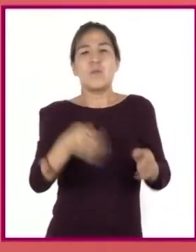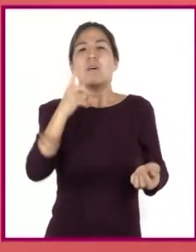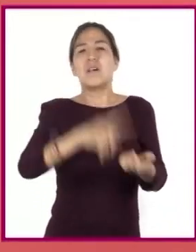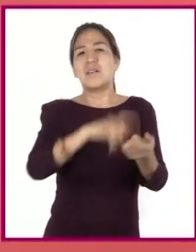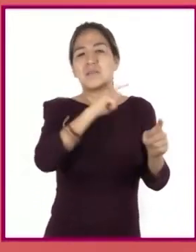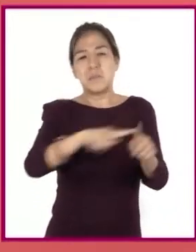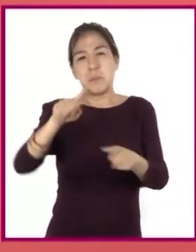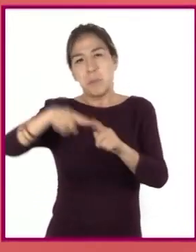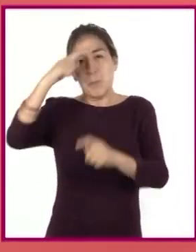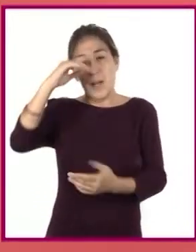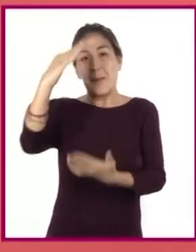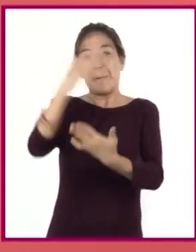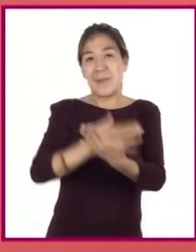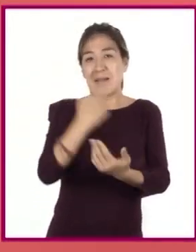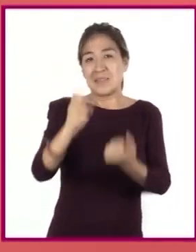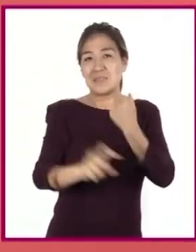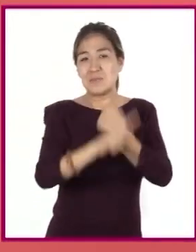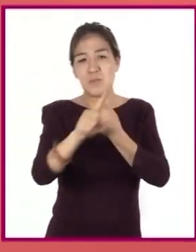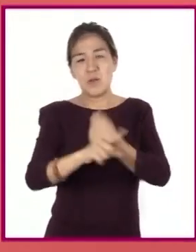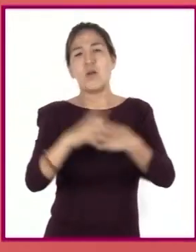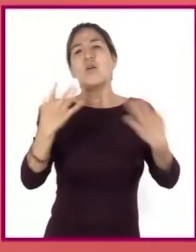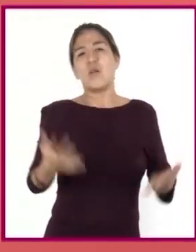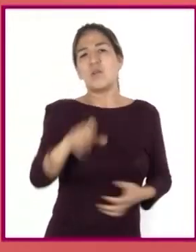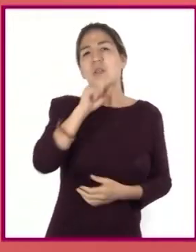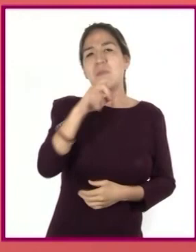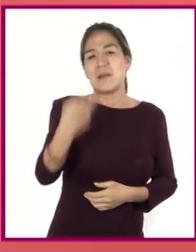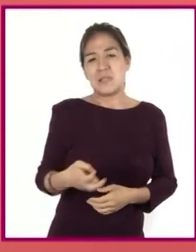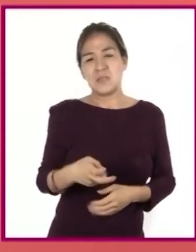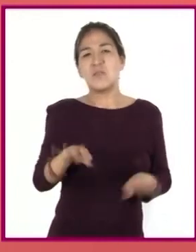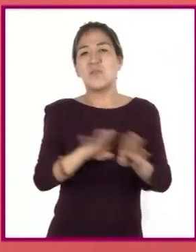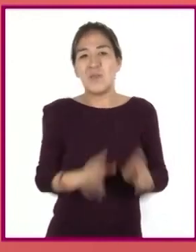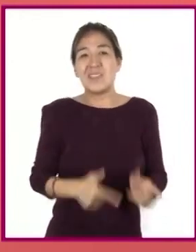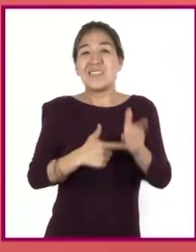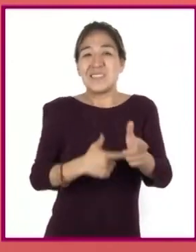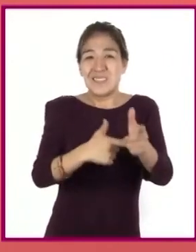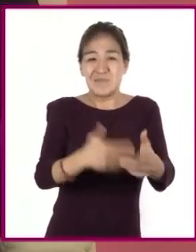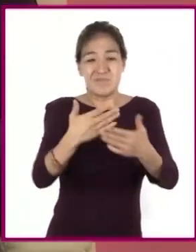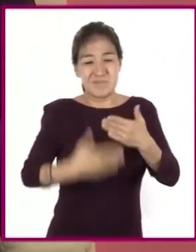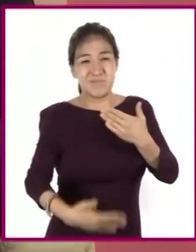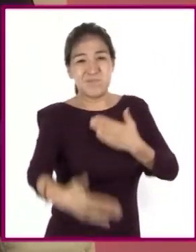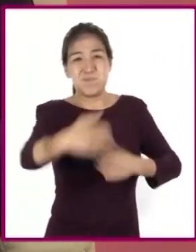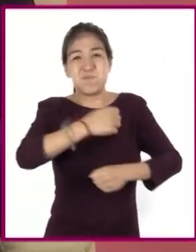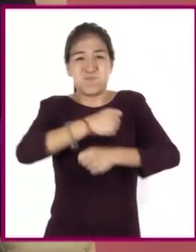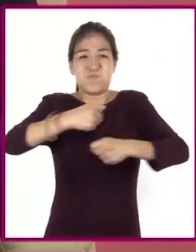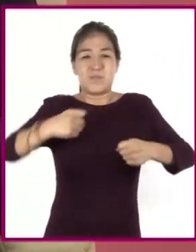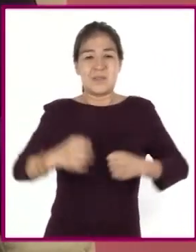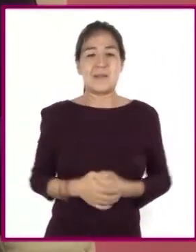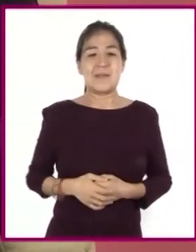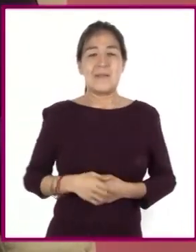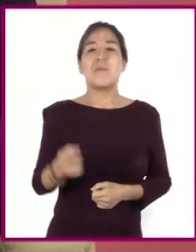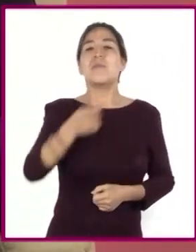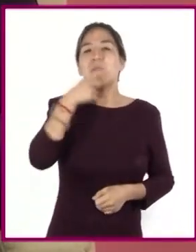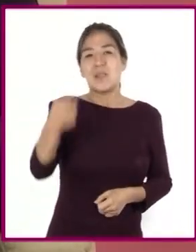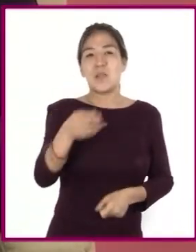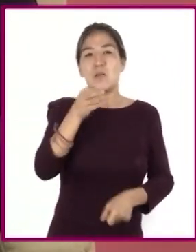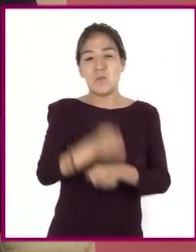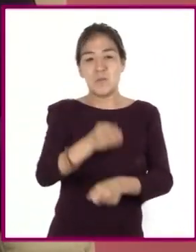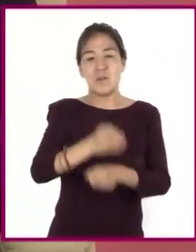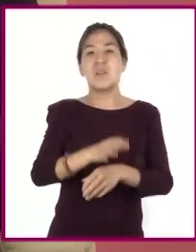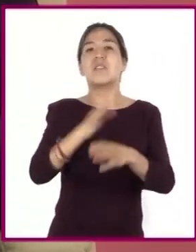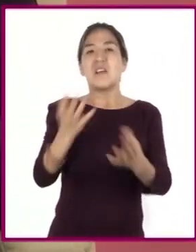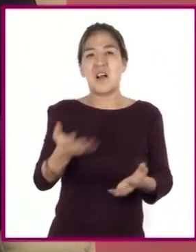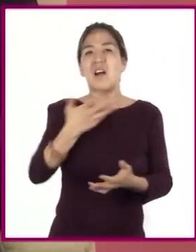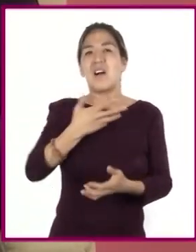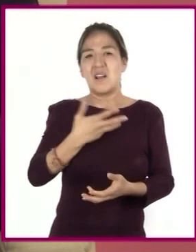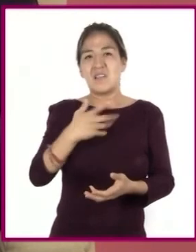ámbitos para disminuir esta situación? ¿O esta tendencia continuará durante los próximos años? Recientemente se ha empezado a marcar en